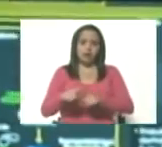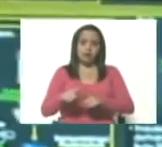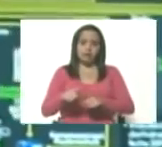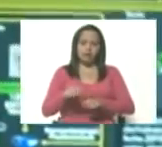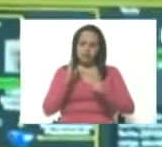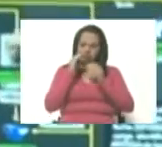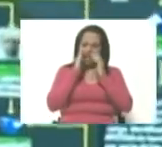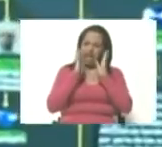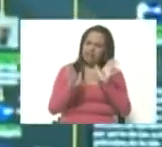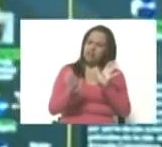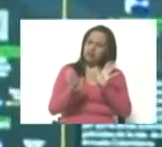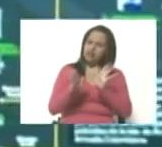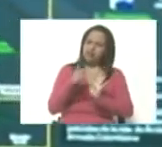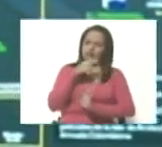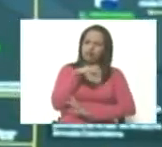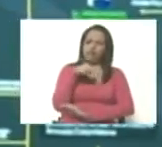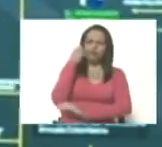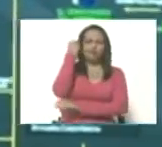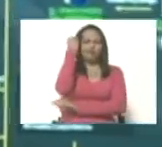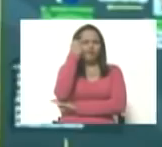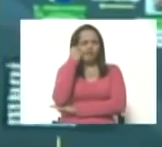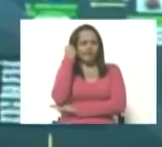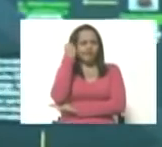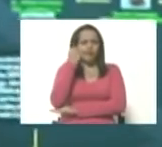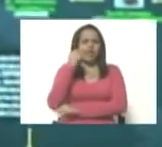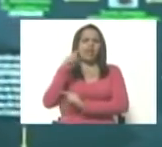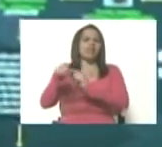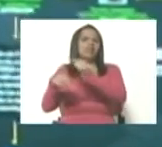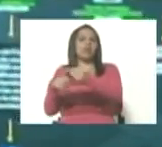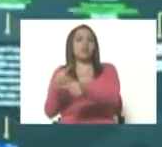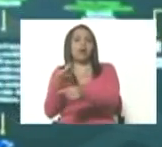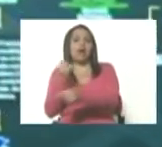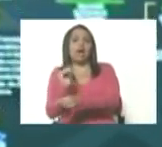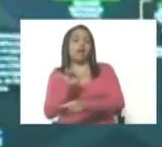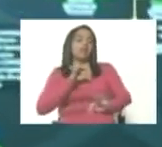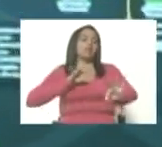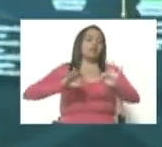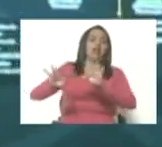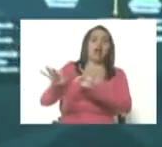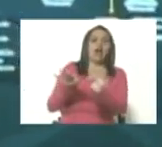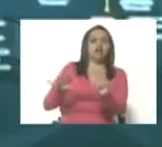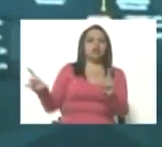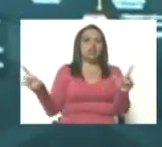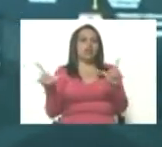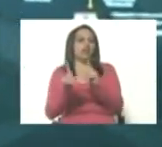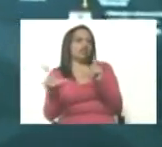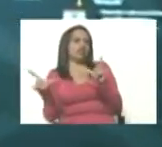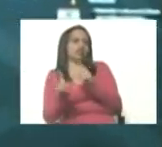atención que después que montan tremendo show mediático,